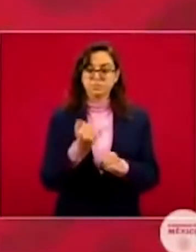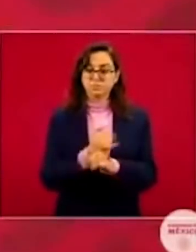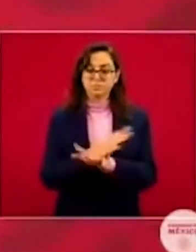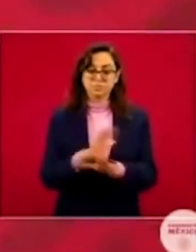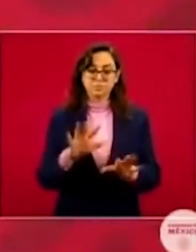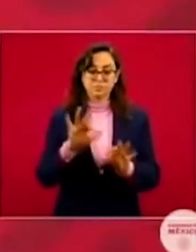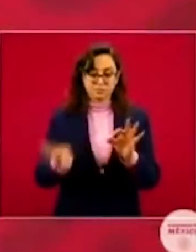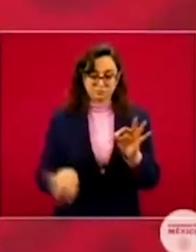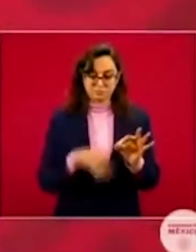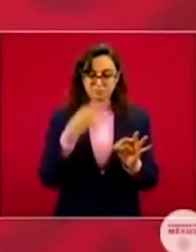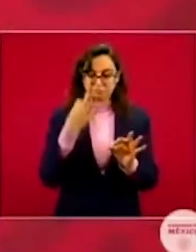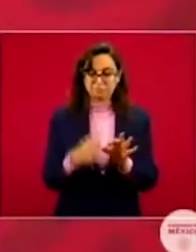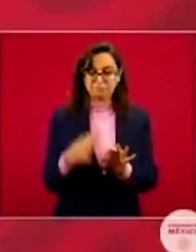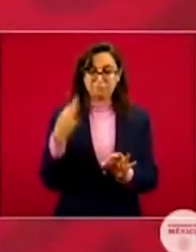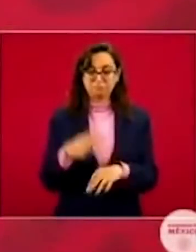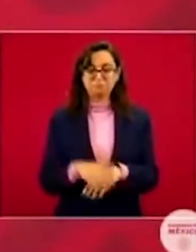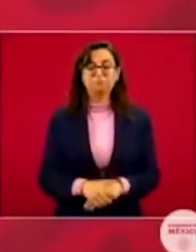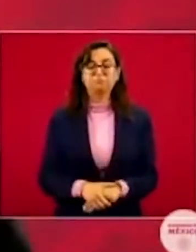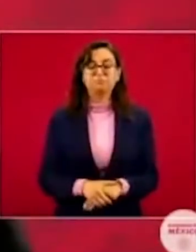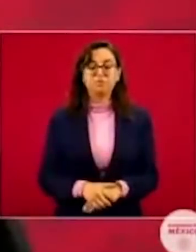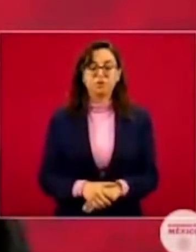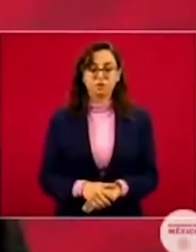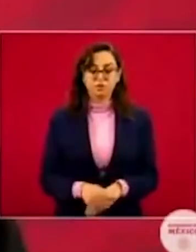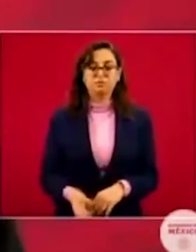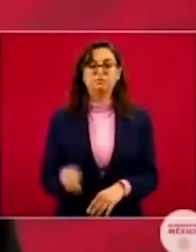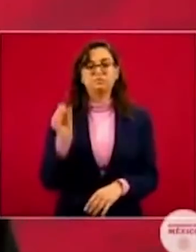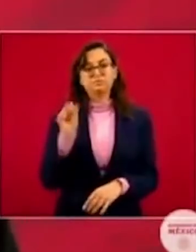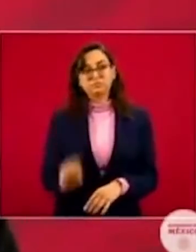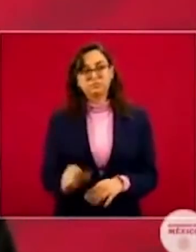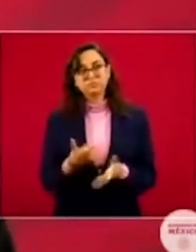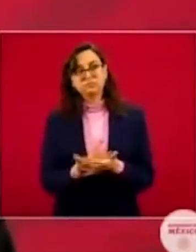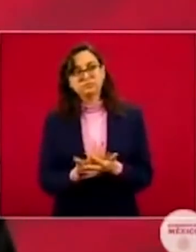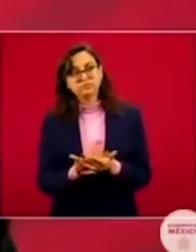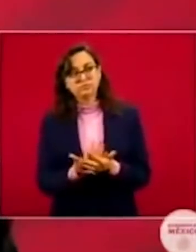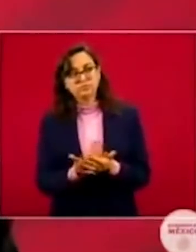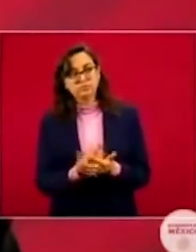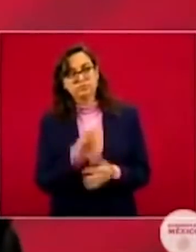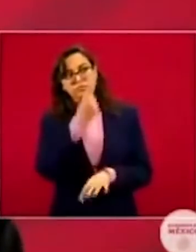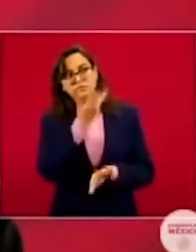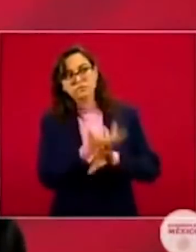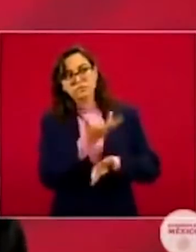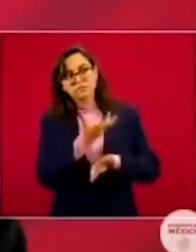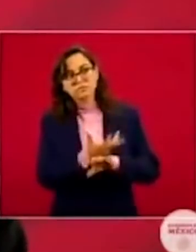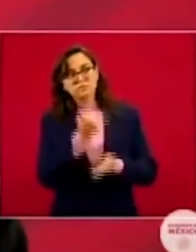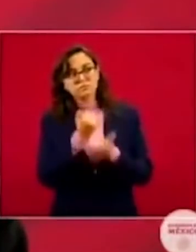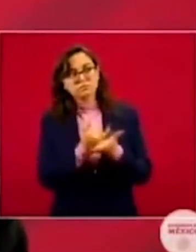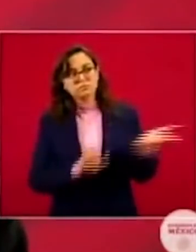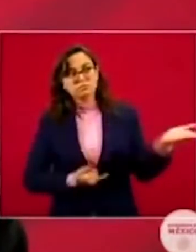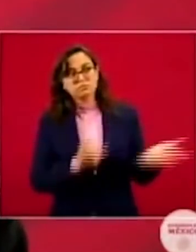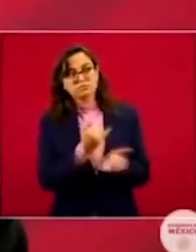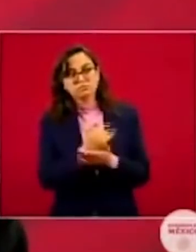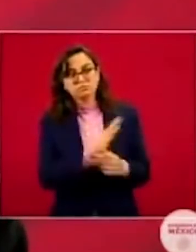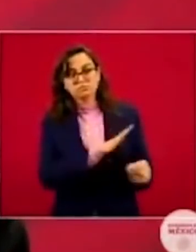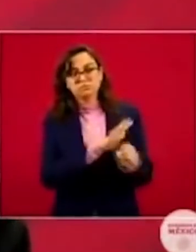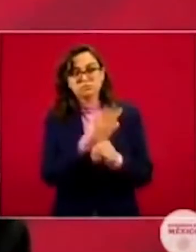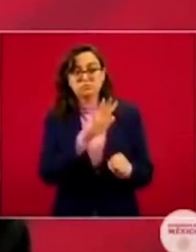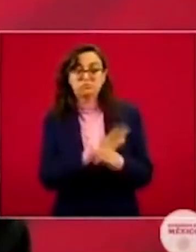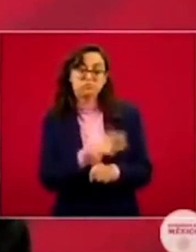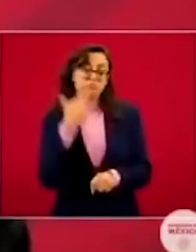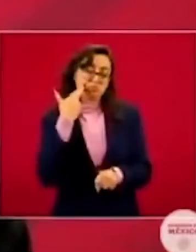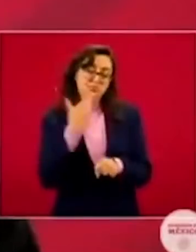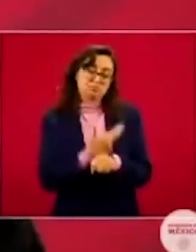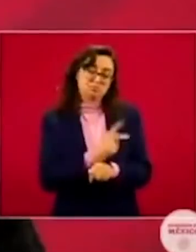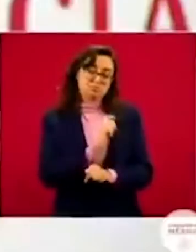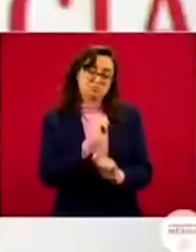señalo que el día de hoy estaremos muy atentos al desarrollo de esta audiencia, a lo que acuerde la jueza de acuerdo a sus atribuciones en